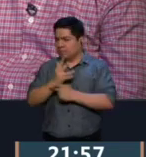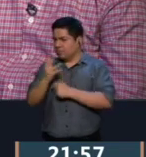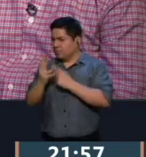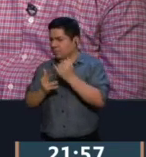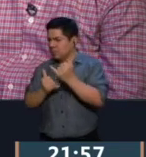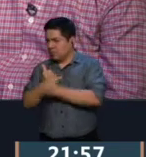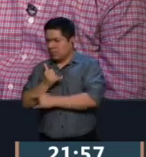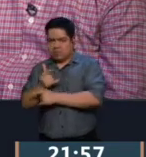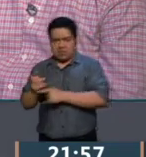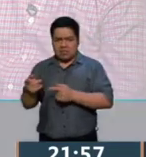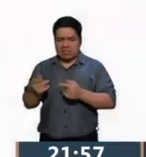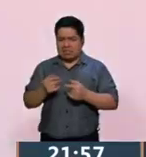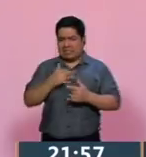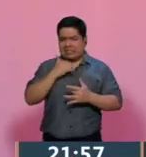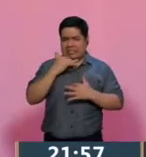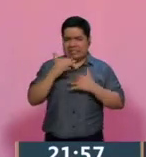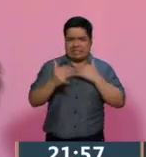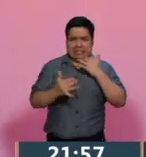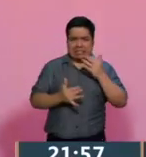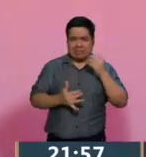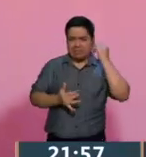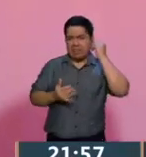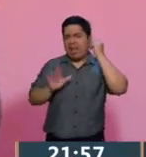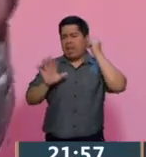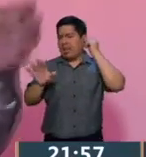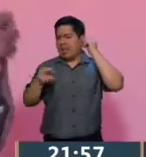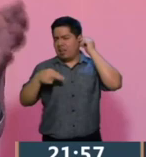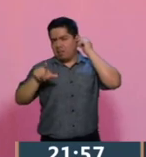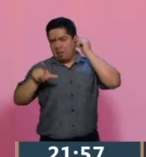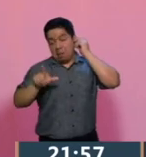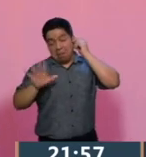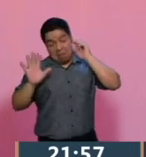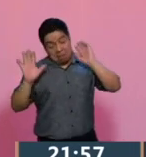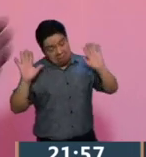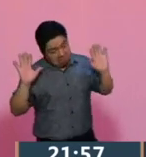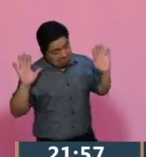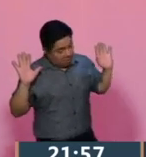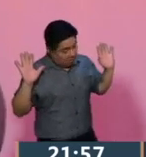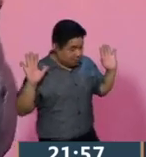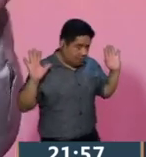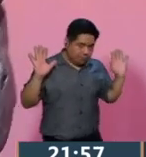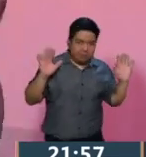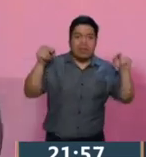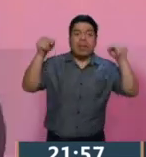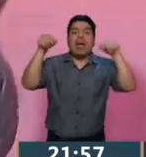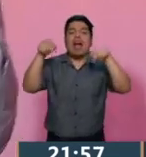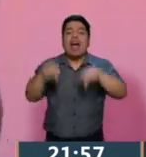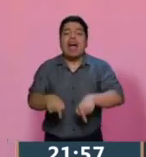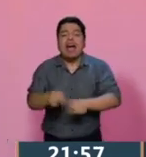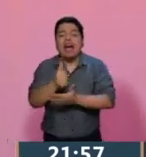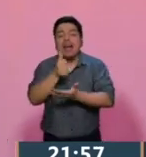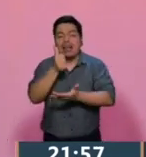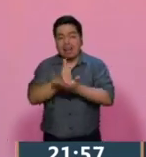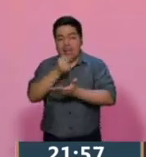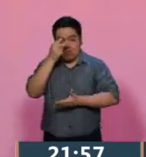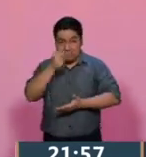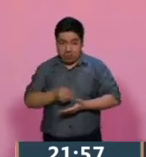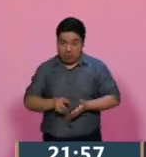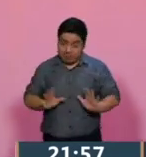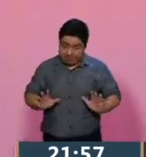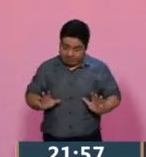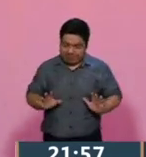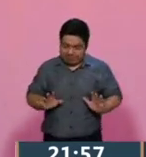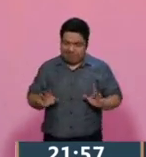corrupción, 2 proyectos que Nuevo León no pinta mal evidentemente, las rancheras. pero estamos hablando de la ciudad, y en Bueno, la yo ciudad nomás estos digo. 2